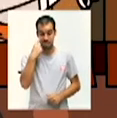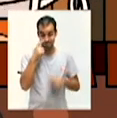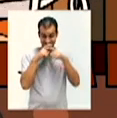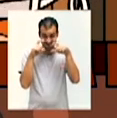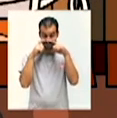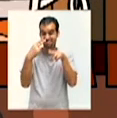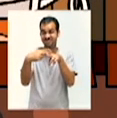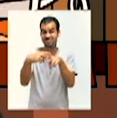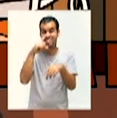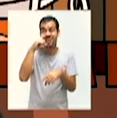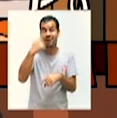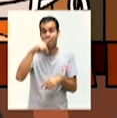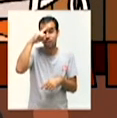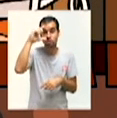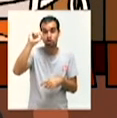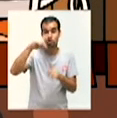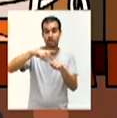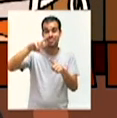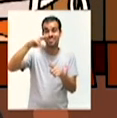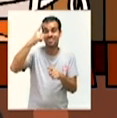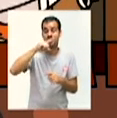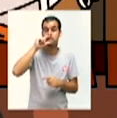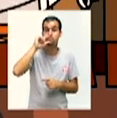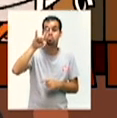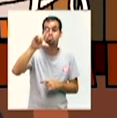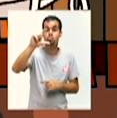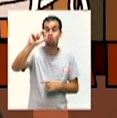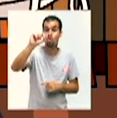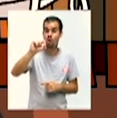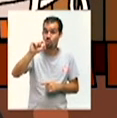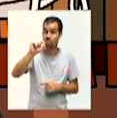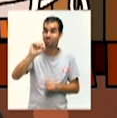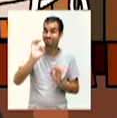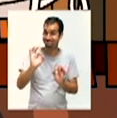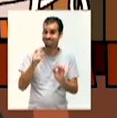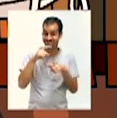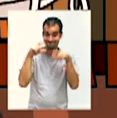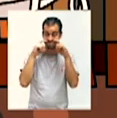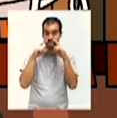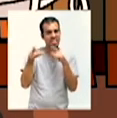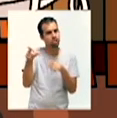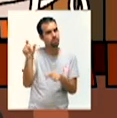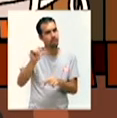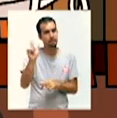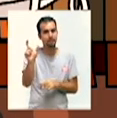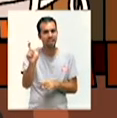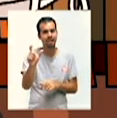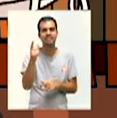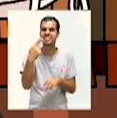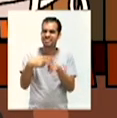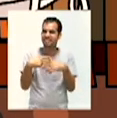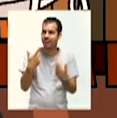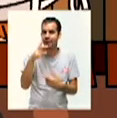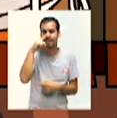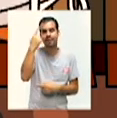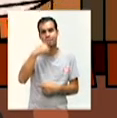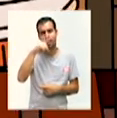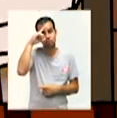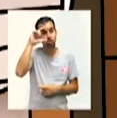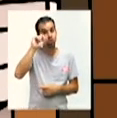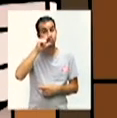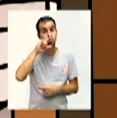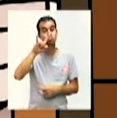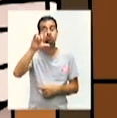La bruma, ¿viste mi naso trabuco? Muy bien, pero se dice naso buco.